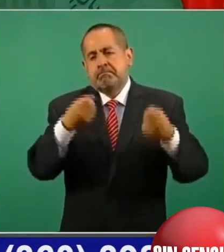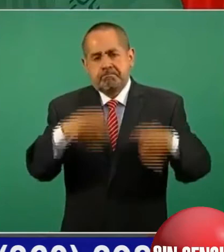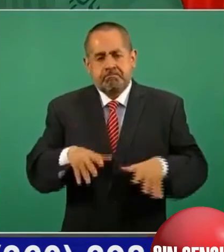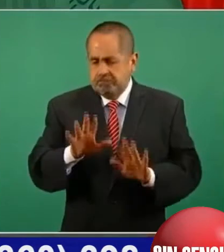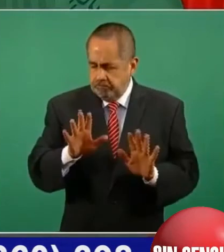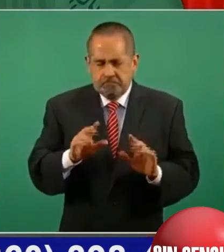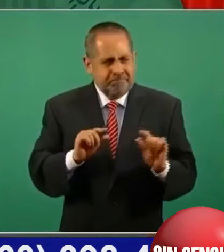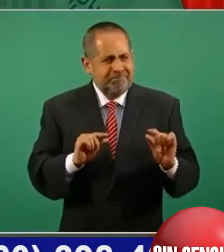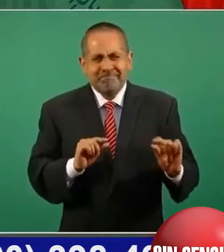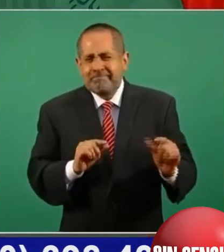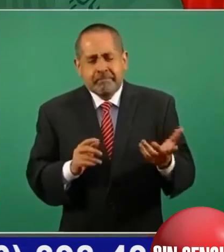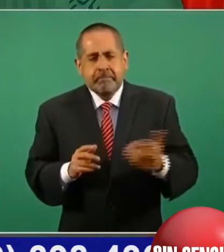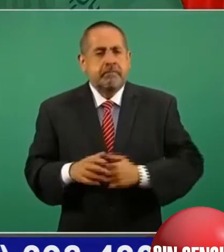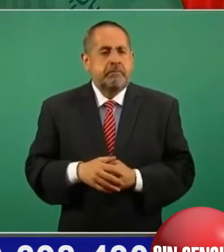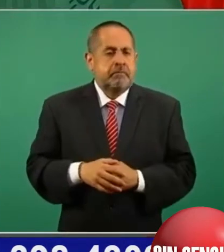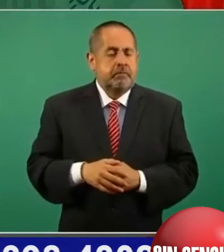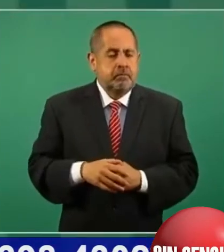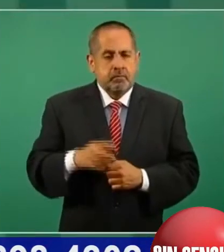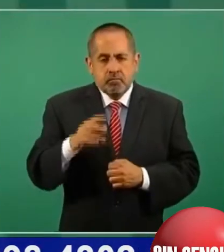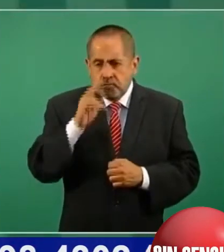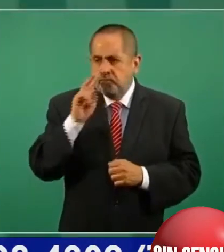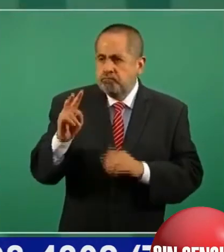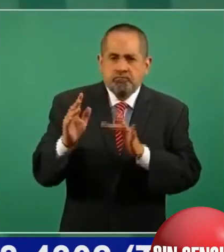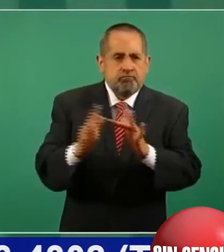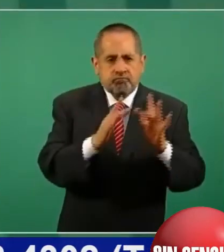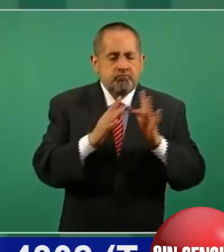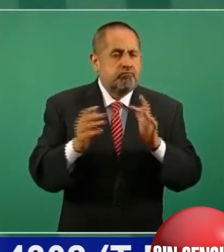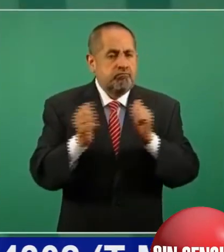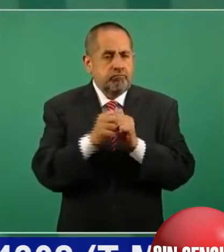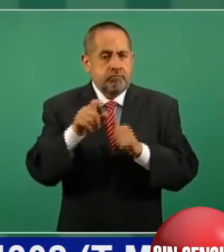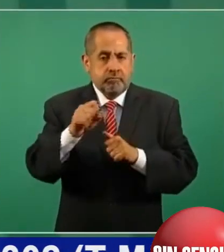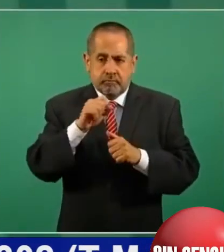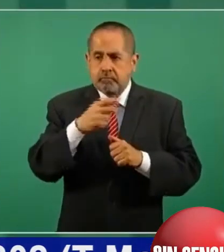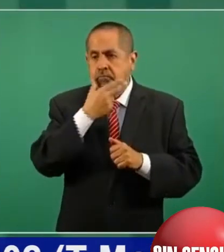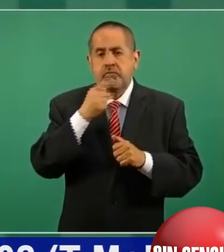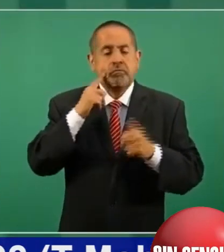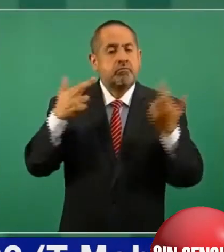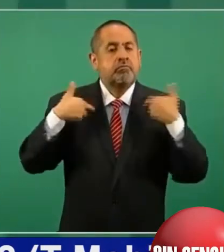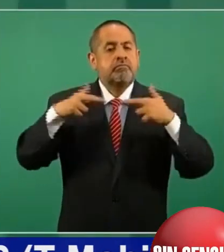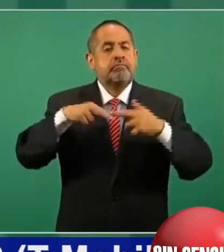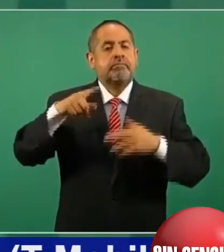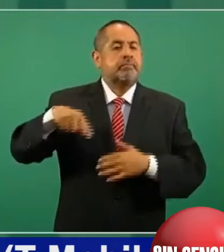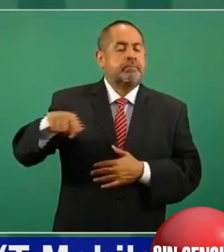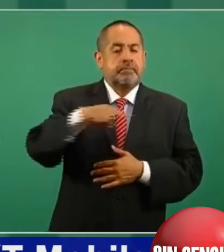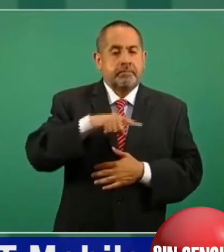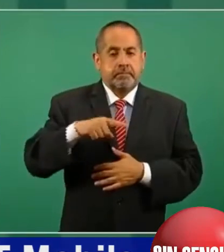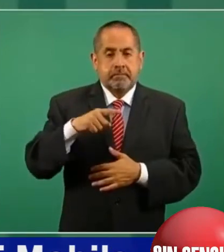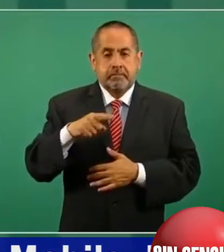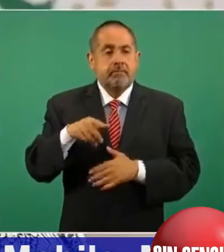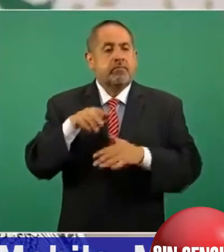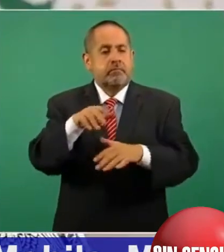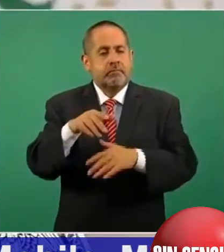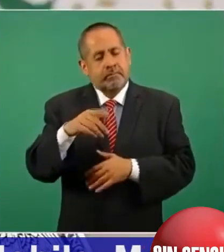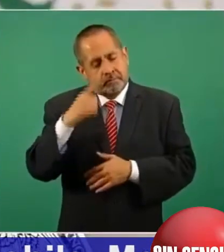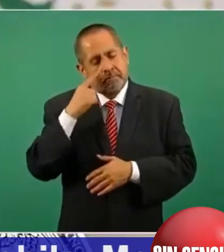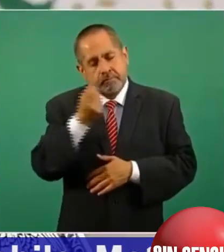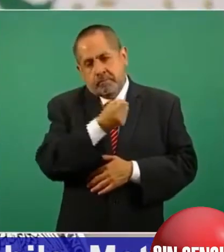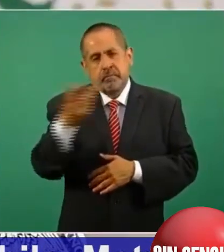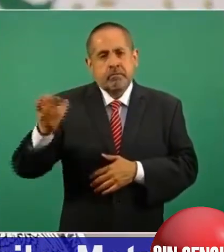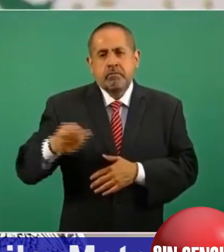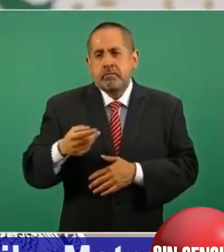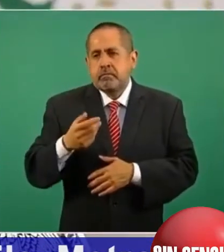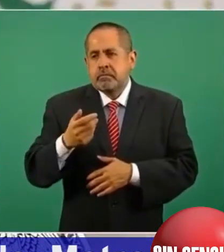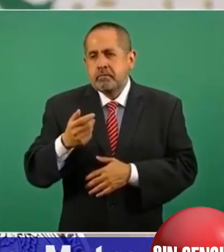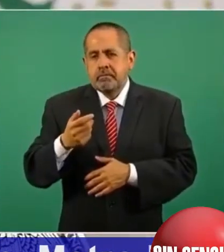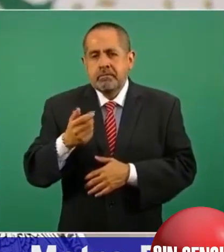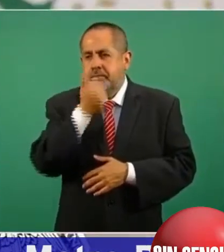educativo. Hemos estado viendo con también maestras y maestros el abandono escolar. Es curioso